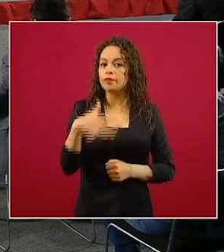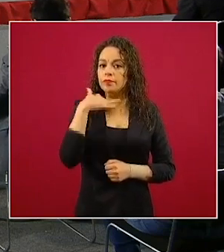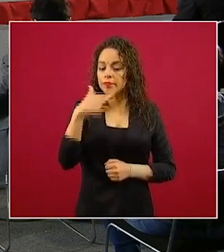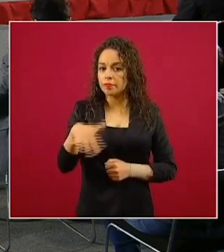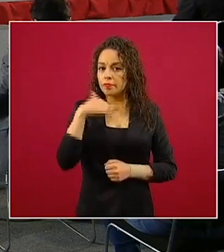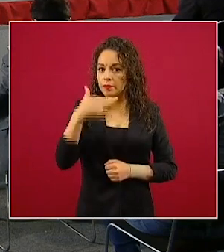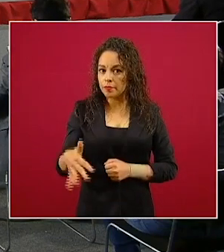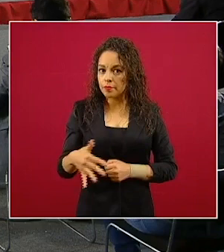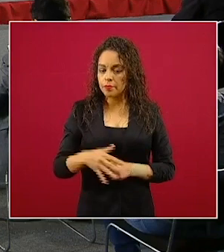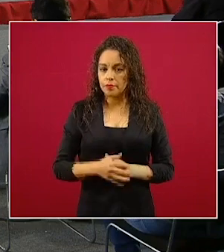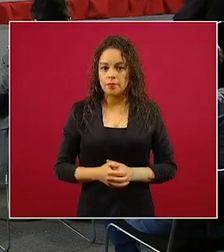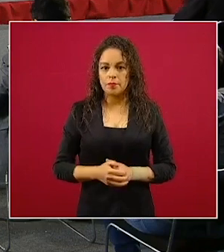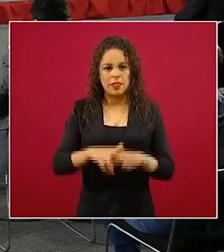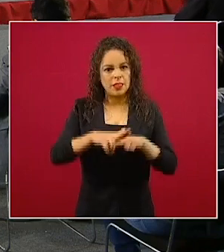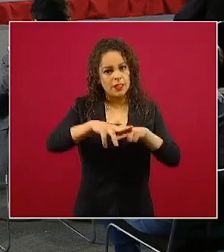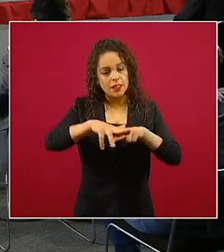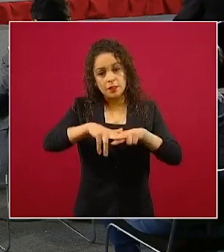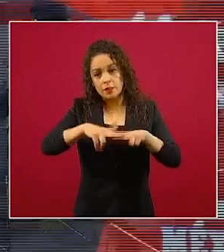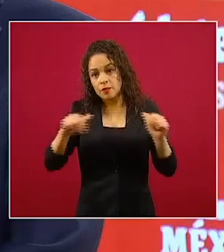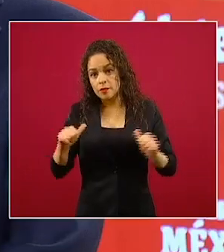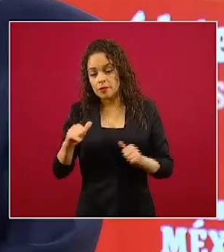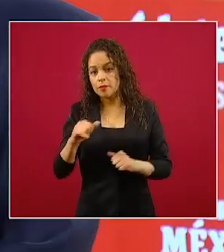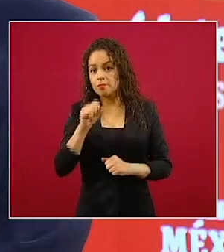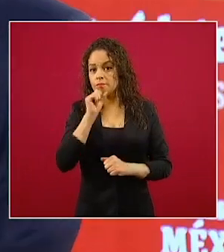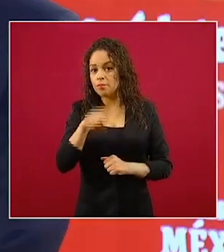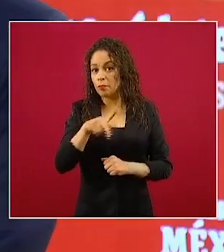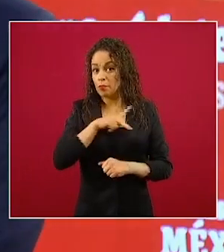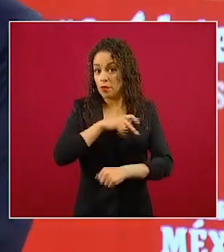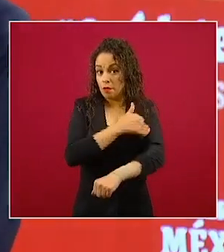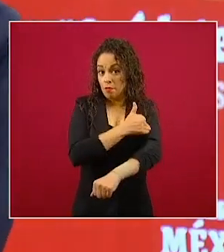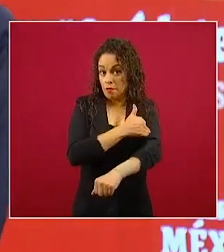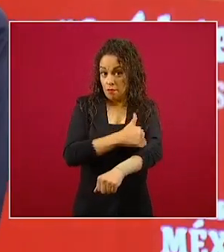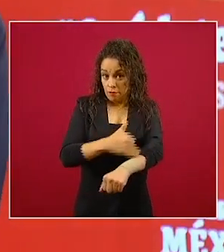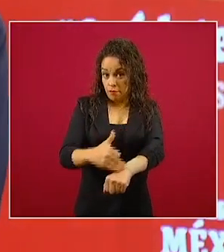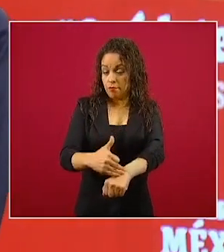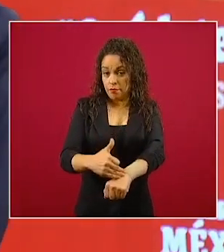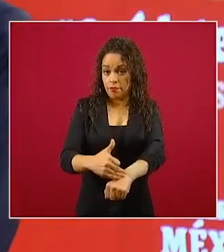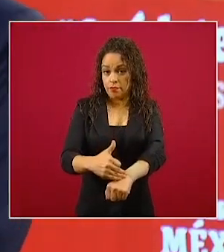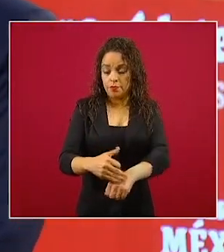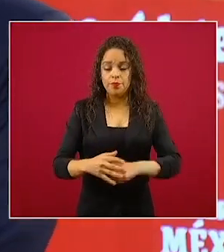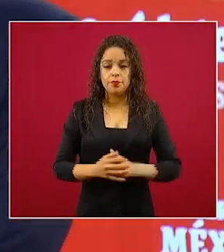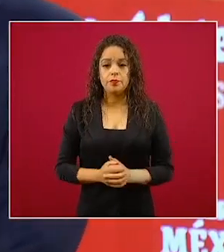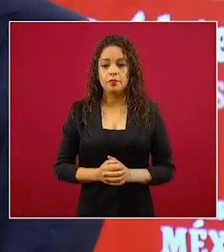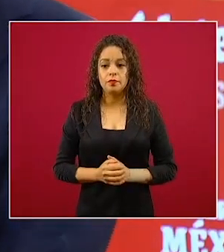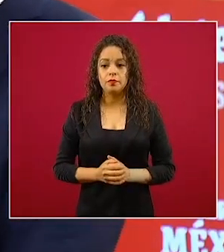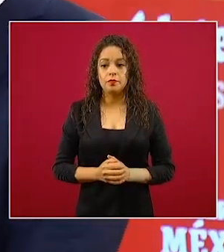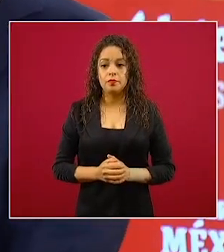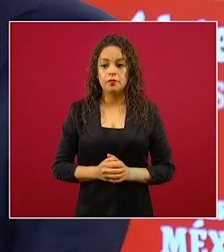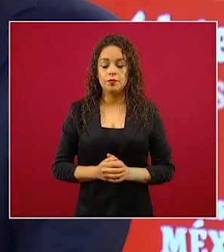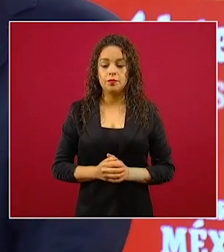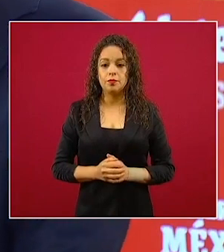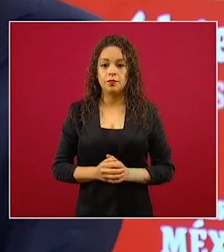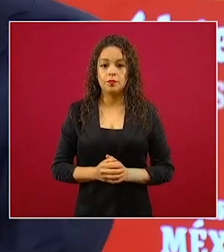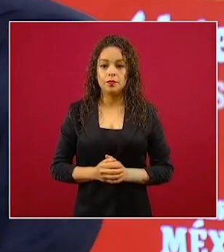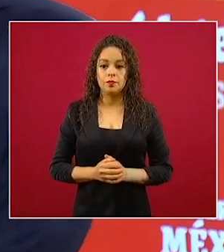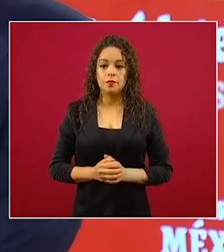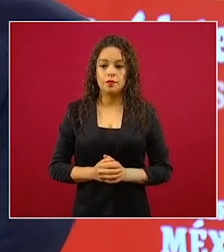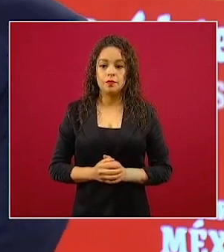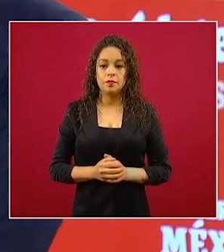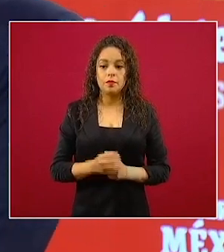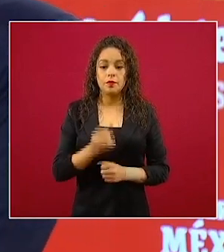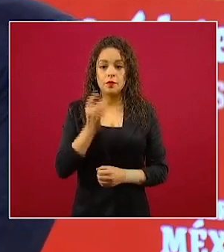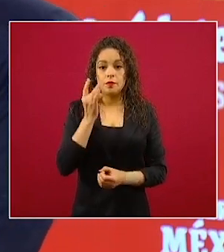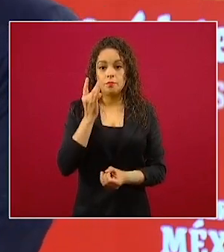ni siquiera de mi familia, que solo me hacía cargo de mi